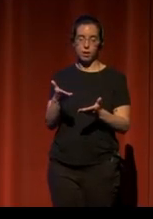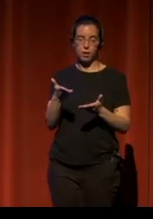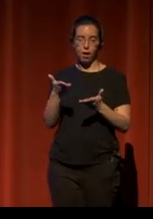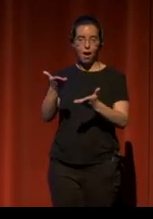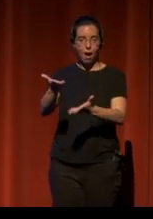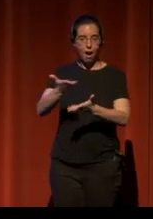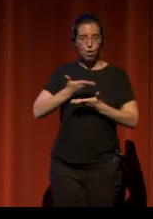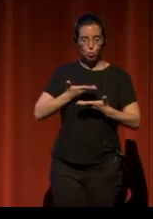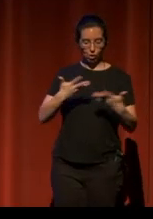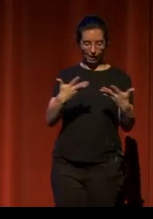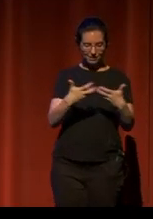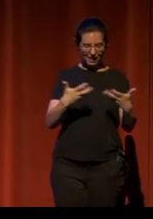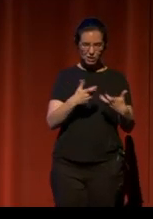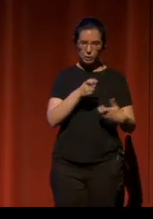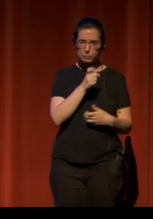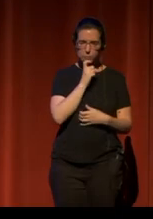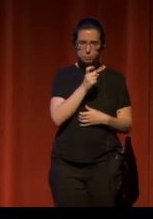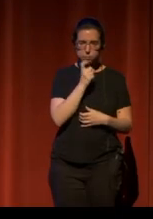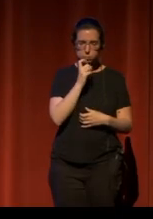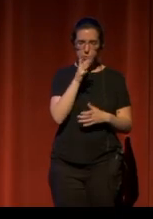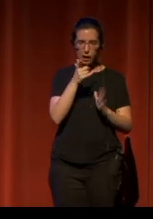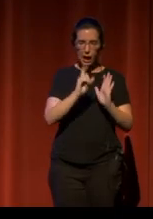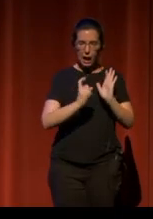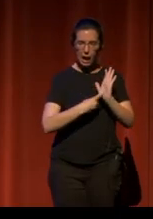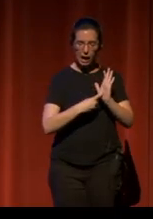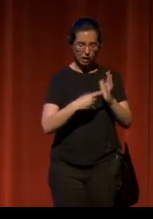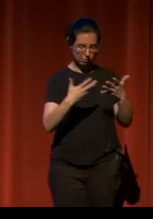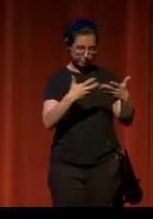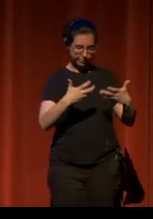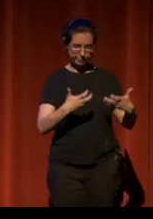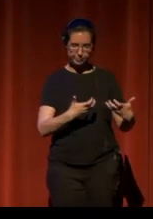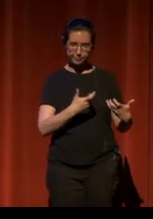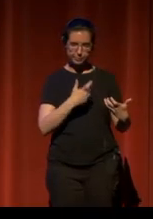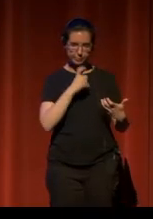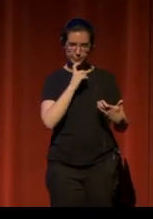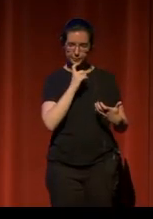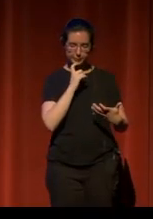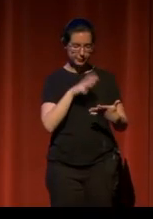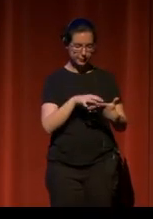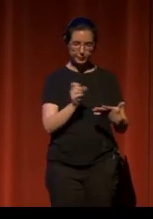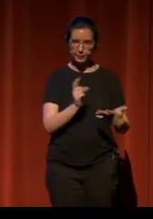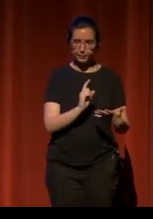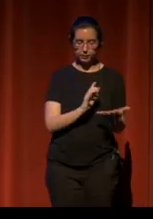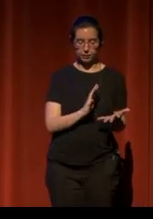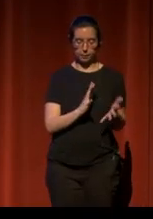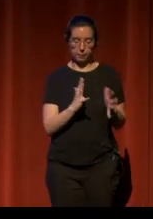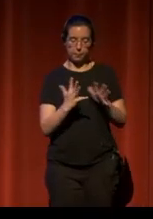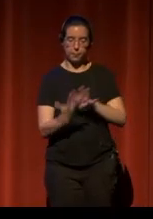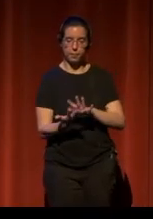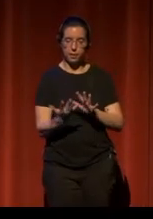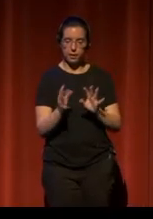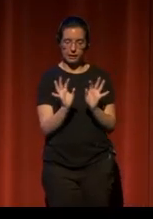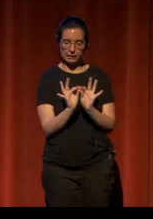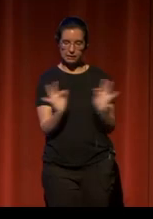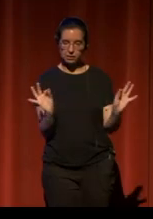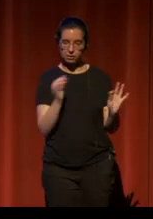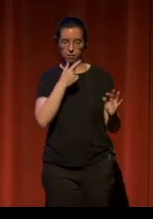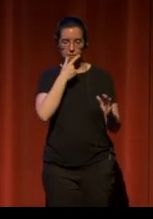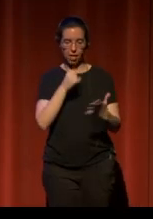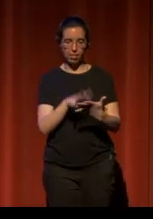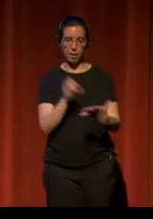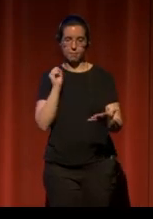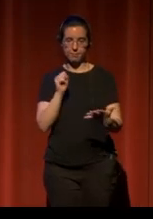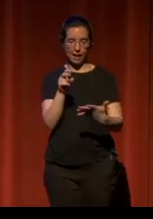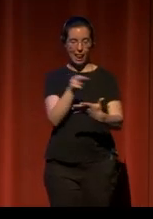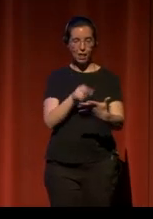transformar textos complicados como leyes o formularios en eh en instrumentos en herramientas más eh más entendibles a través de la